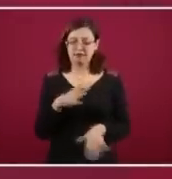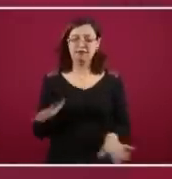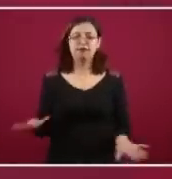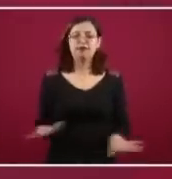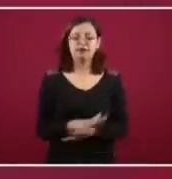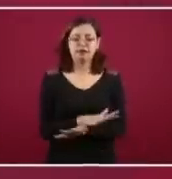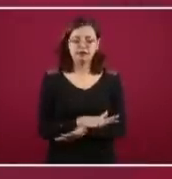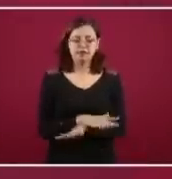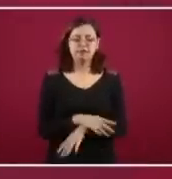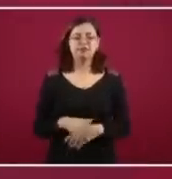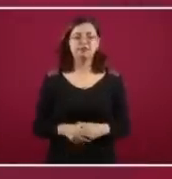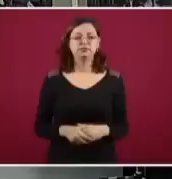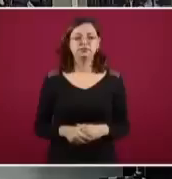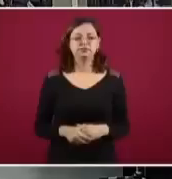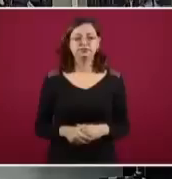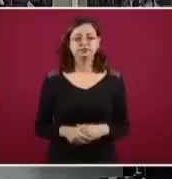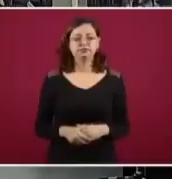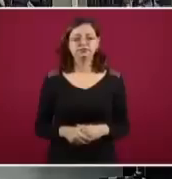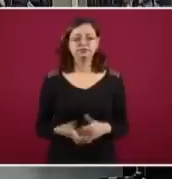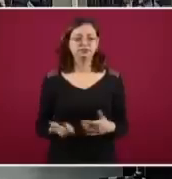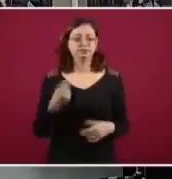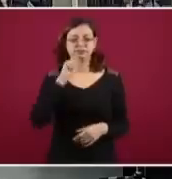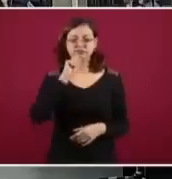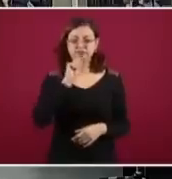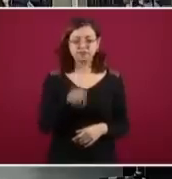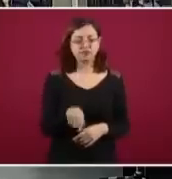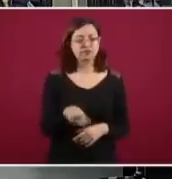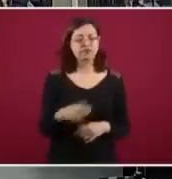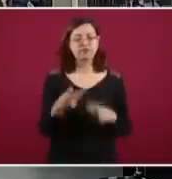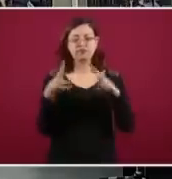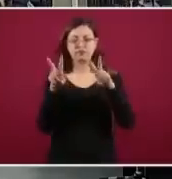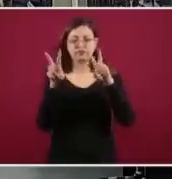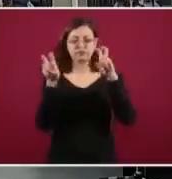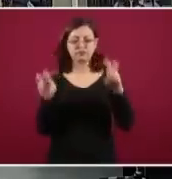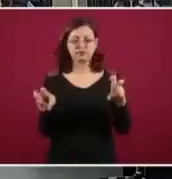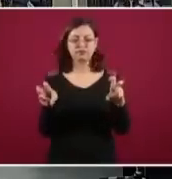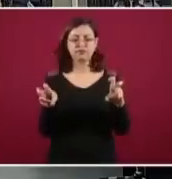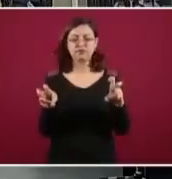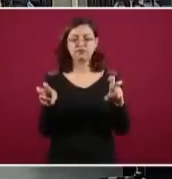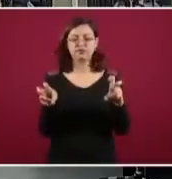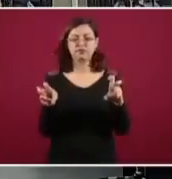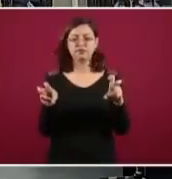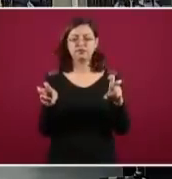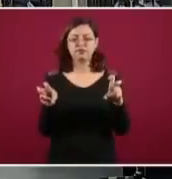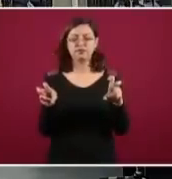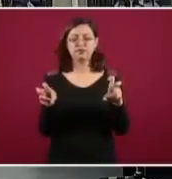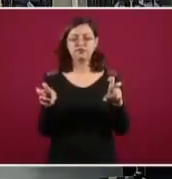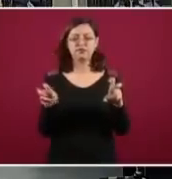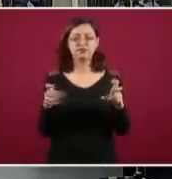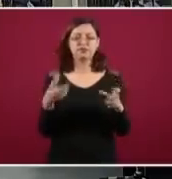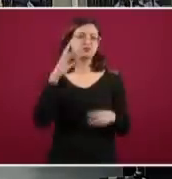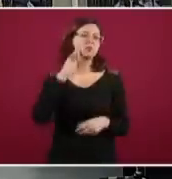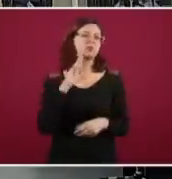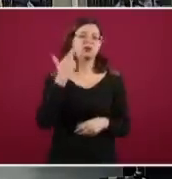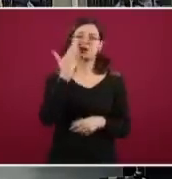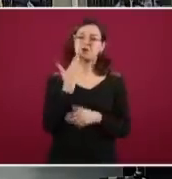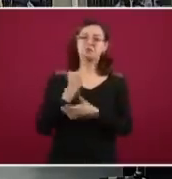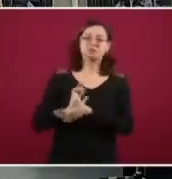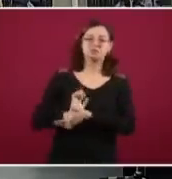Lo mismo en el caso de el racismo.